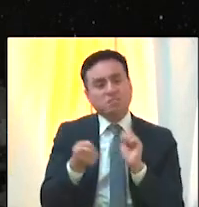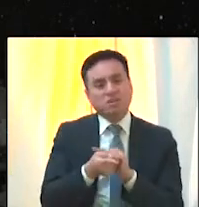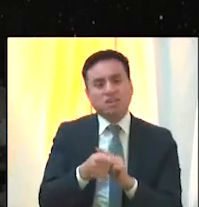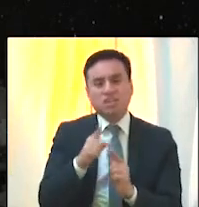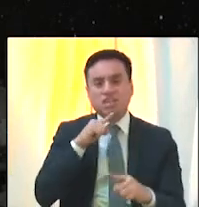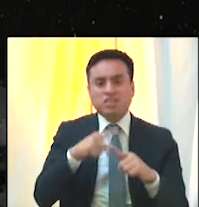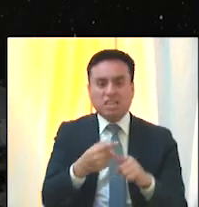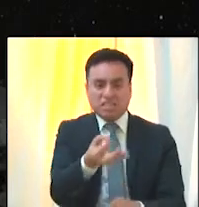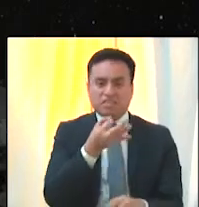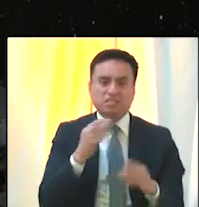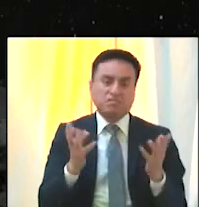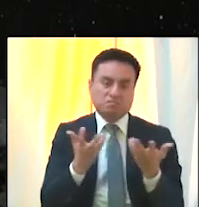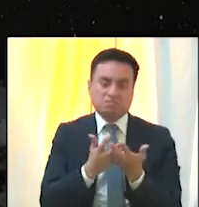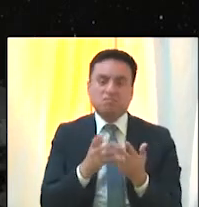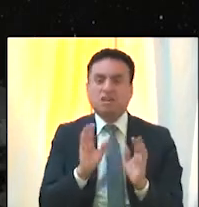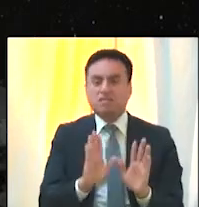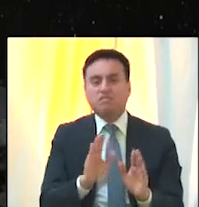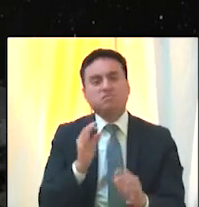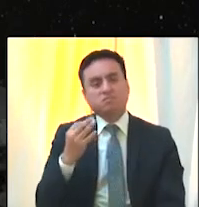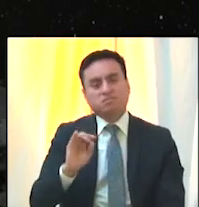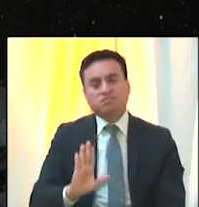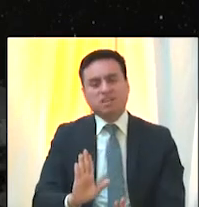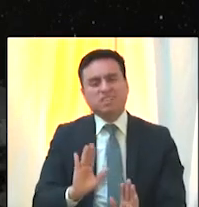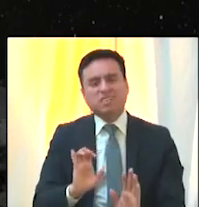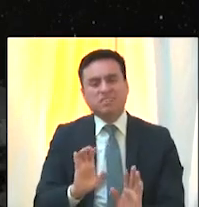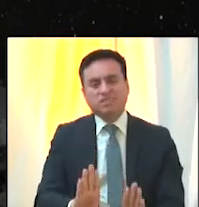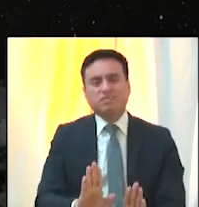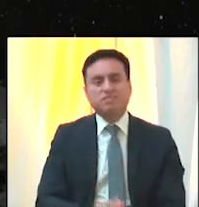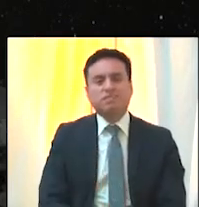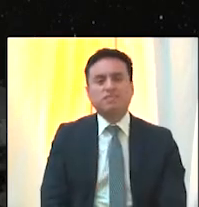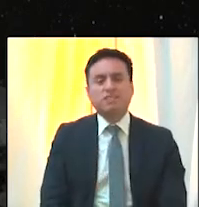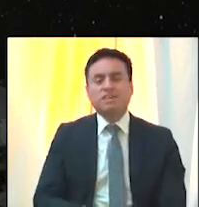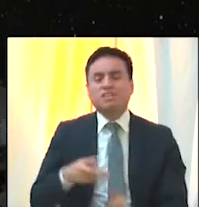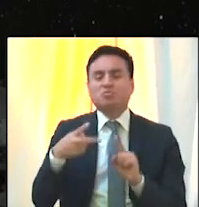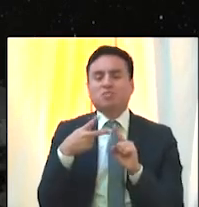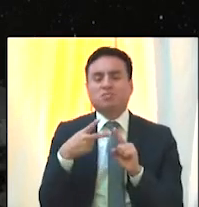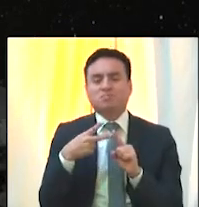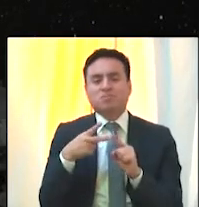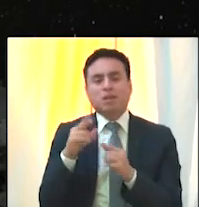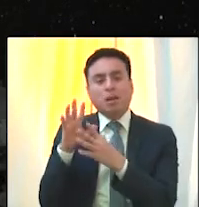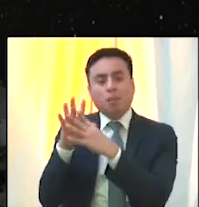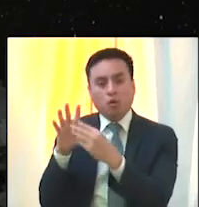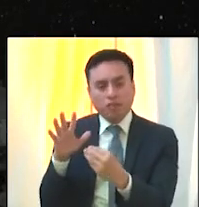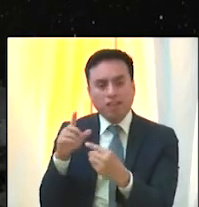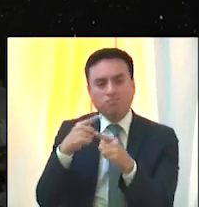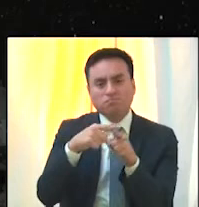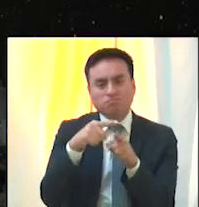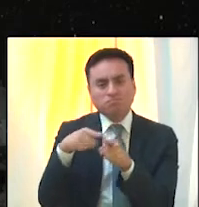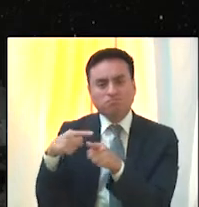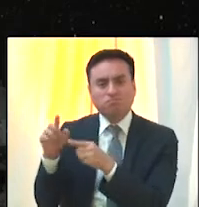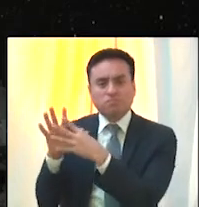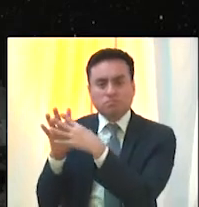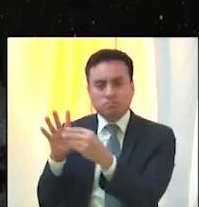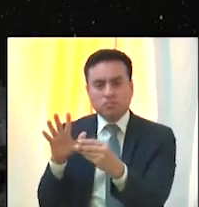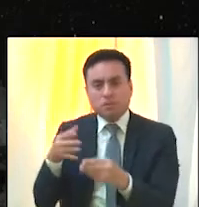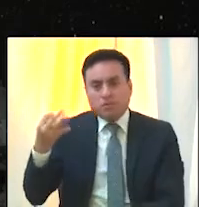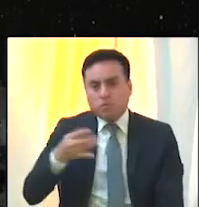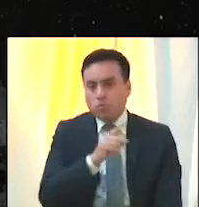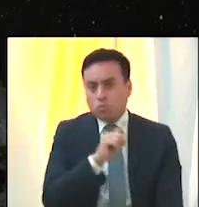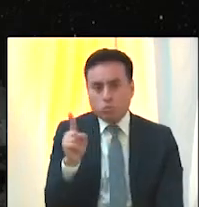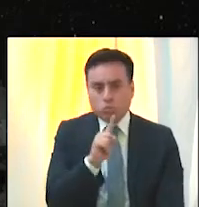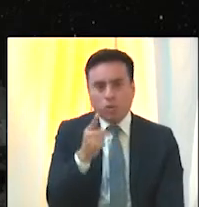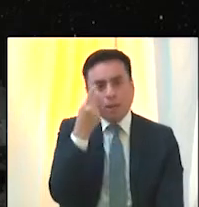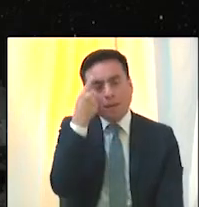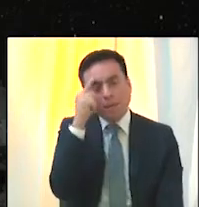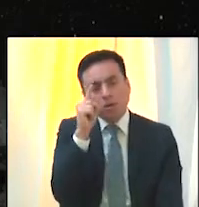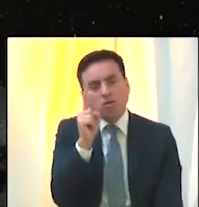taxista lo dice, por algo será. En segundo lugar, los modelos tenemos, por supuesto, los modelos no son perfectos, pero tienen